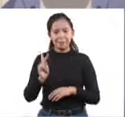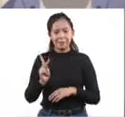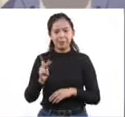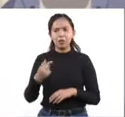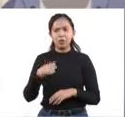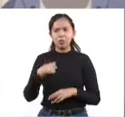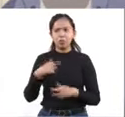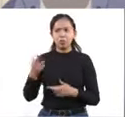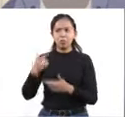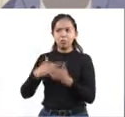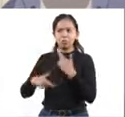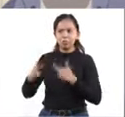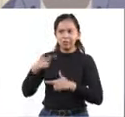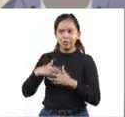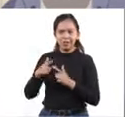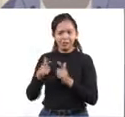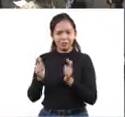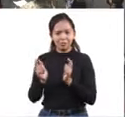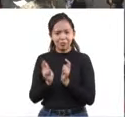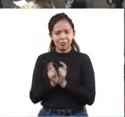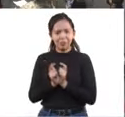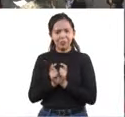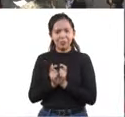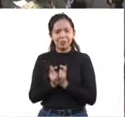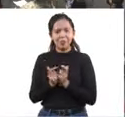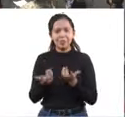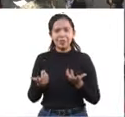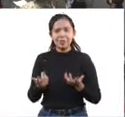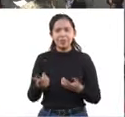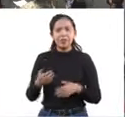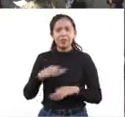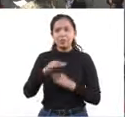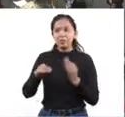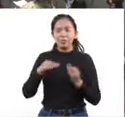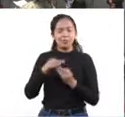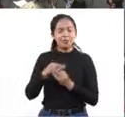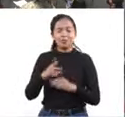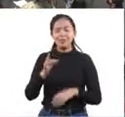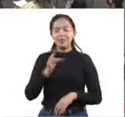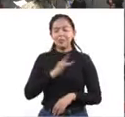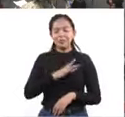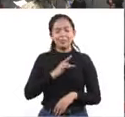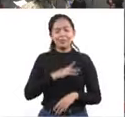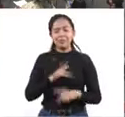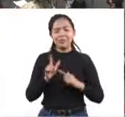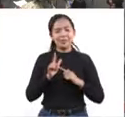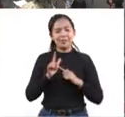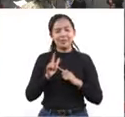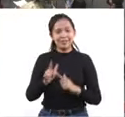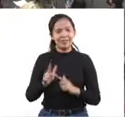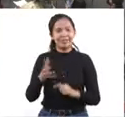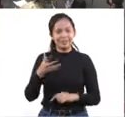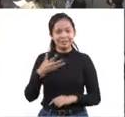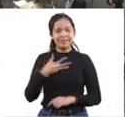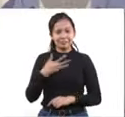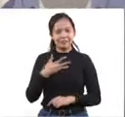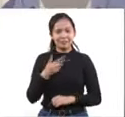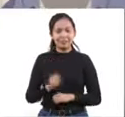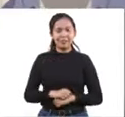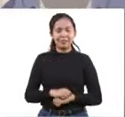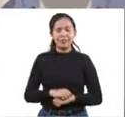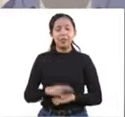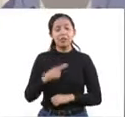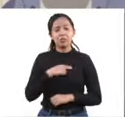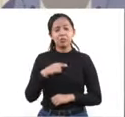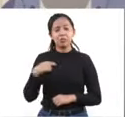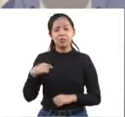con cada uno de estos grupos, no terminamos con la satisfacción de haber logrado.